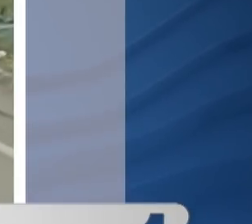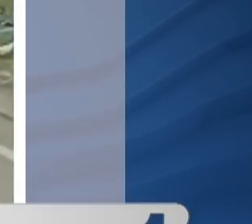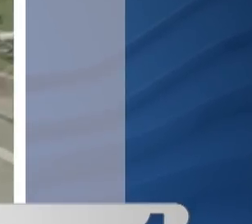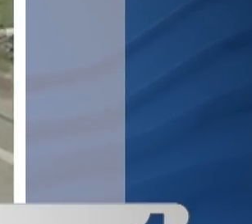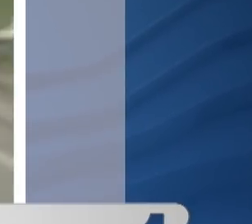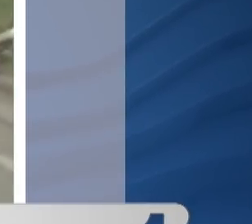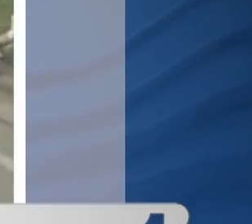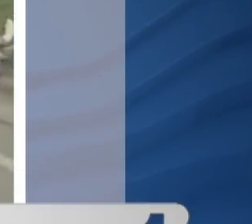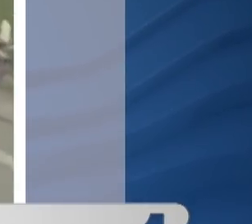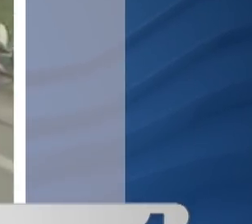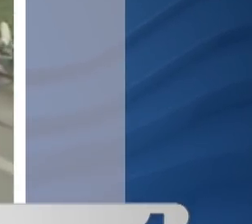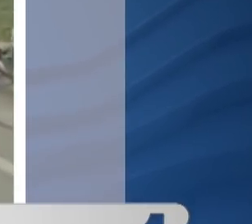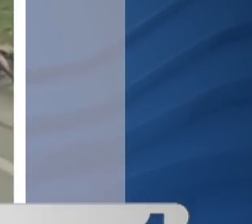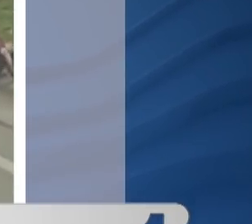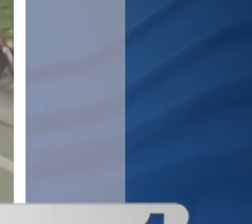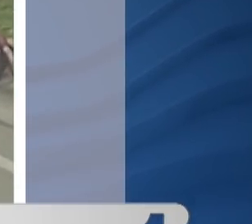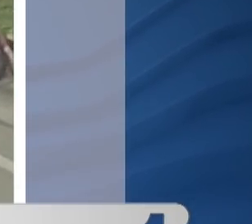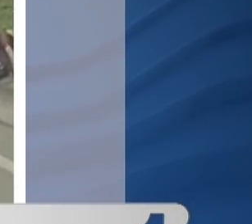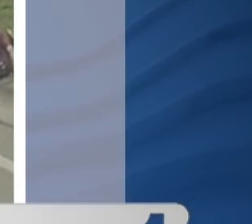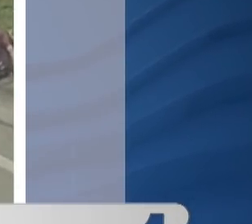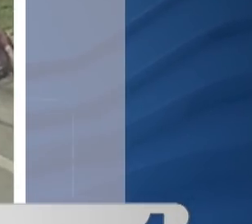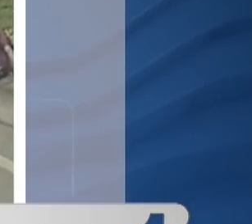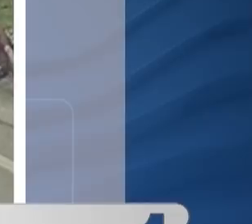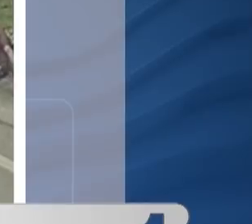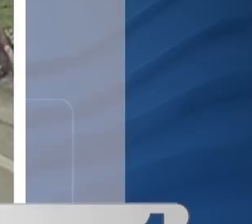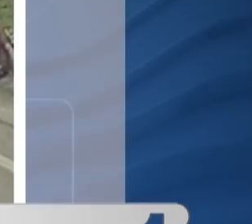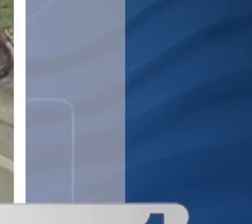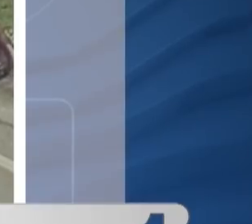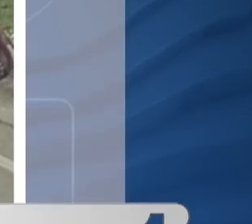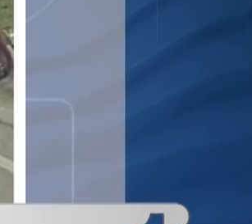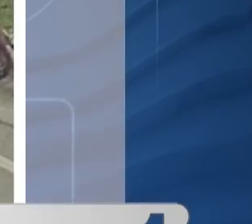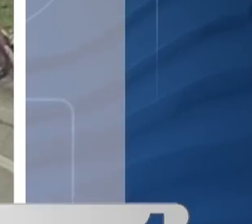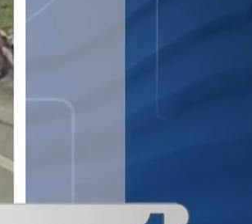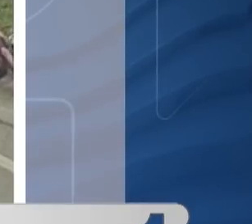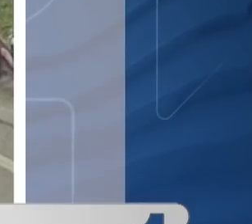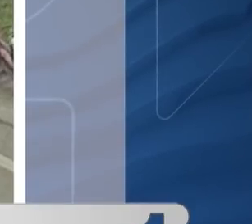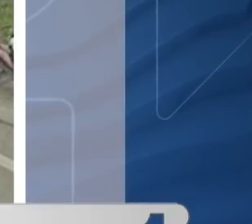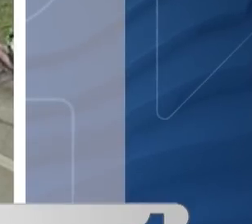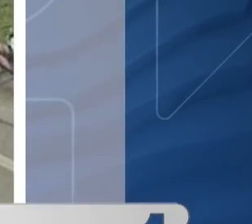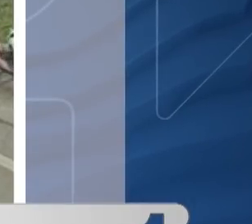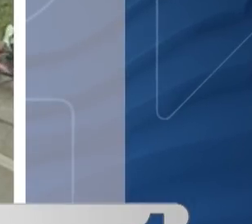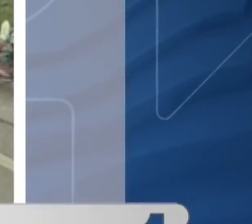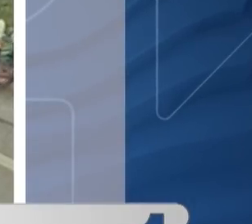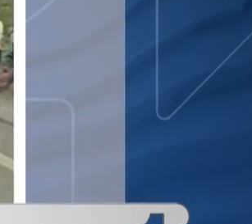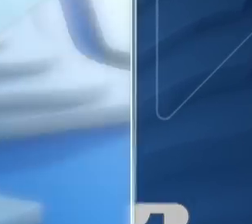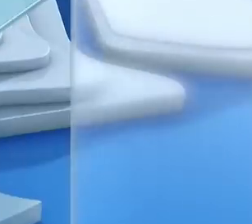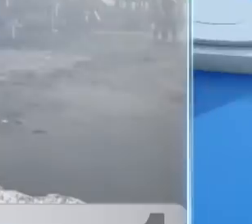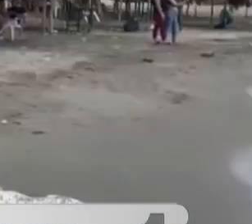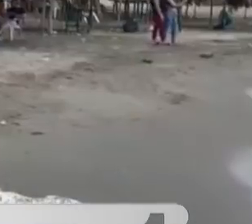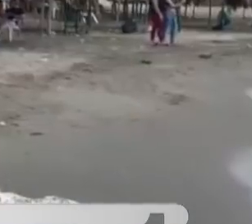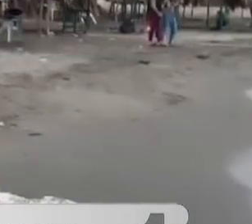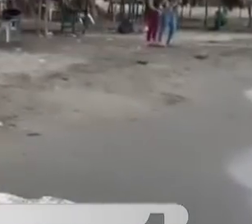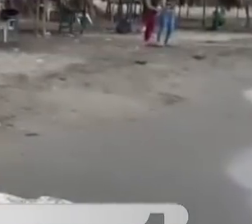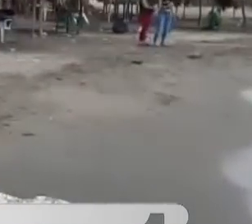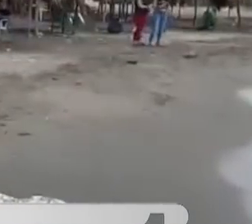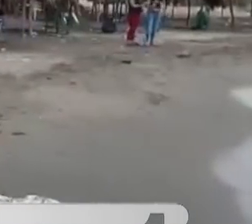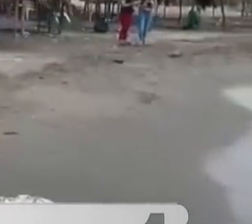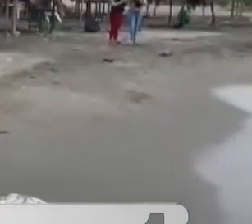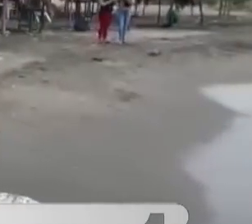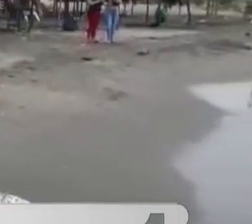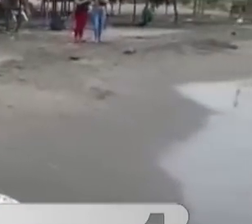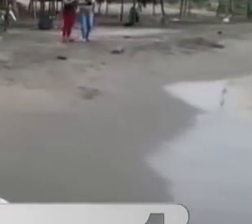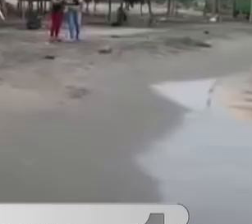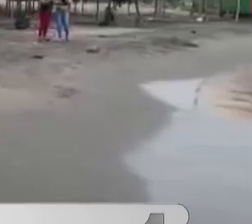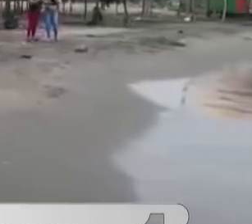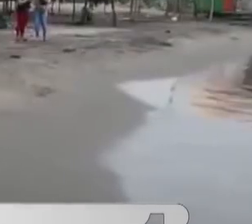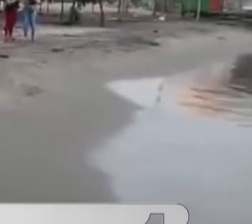¿Qué sanción recibirá el conductor de un vehículo de lujo que arrolló a ciclista en vías de Santander? Cierran tres playas